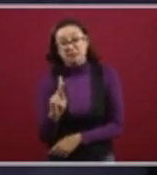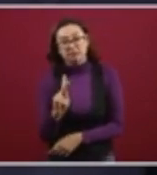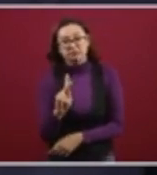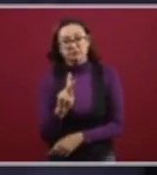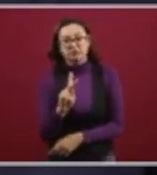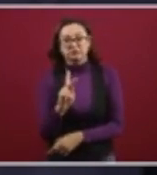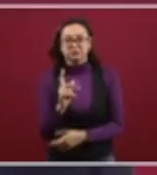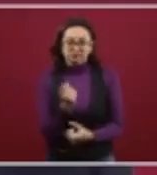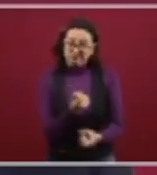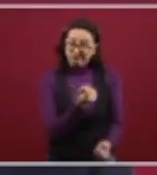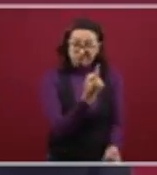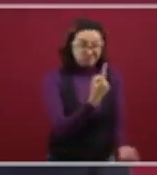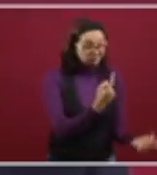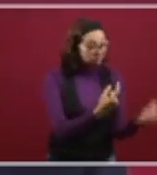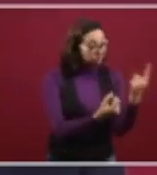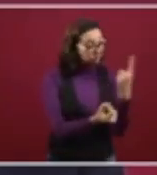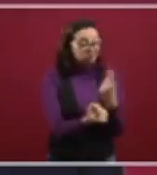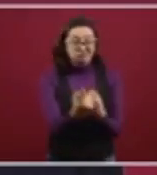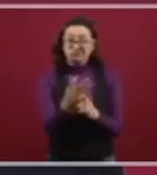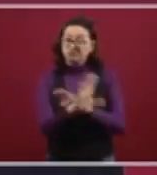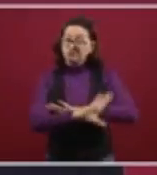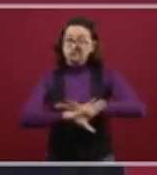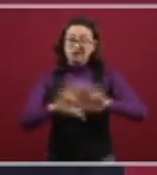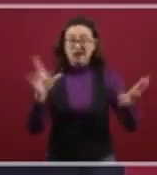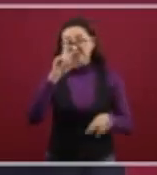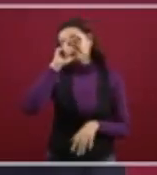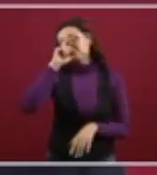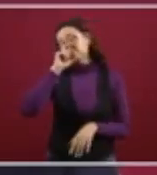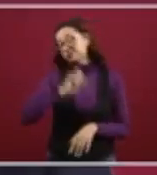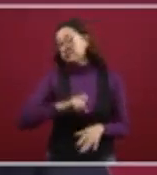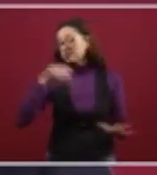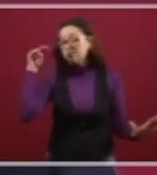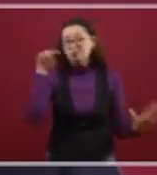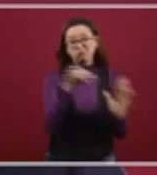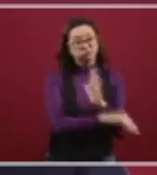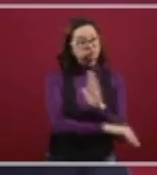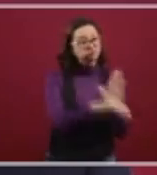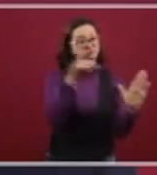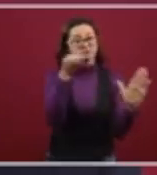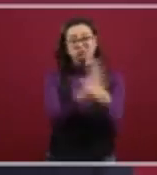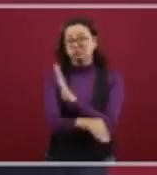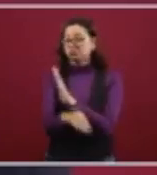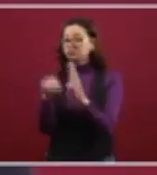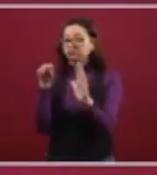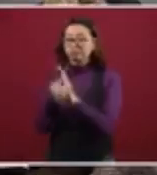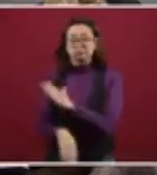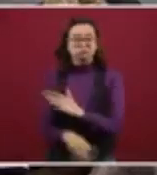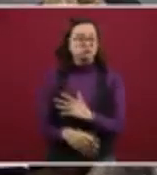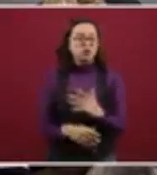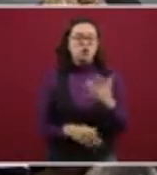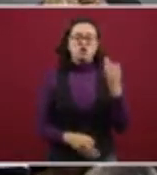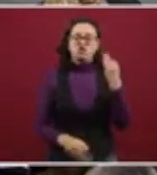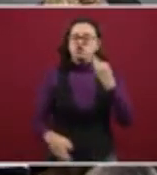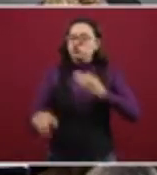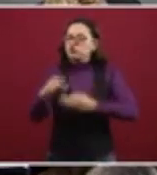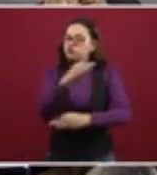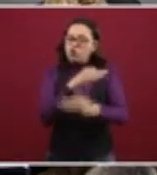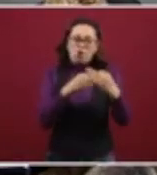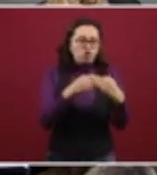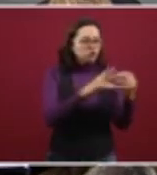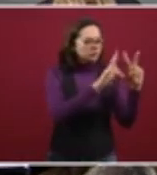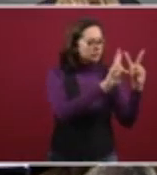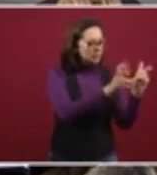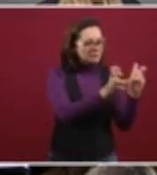hay sectores echados a perder en todos los